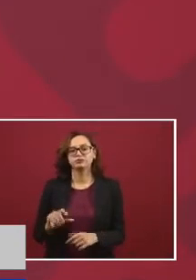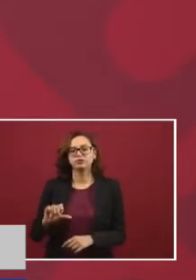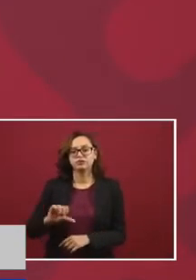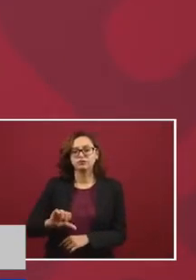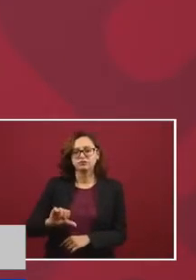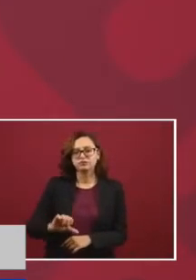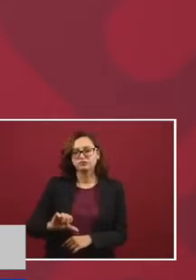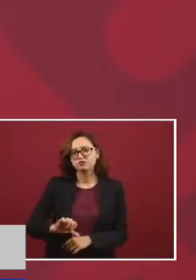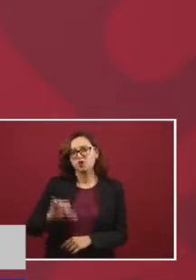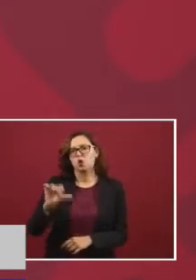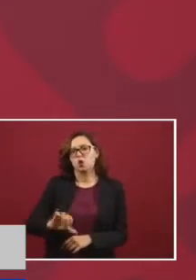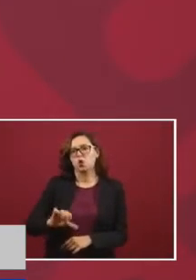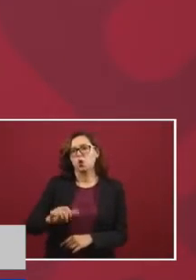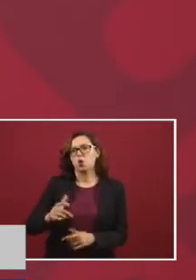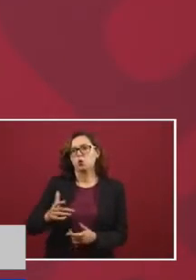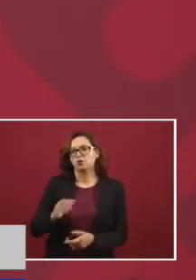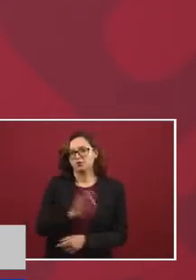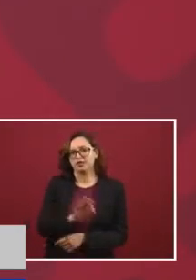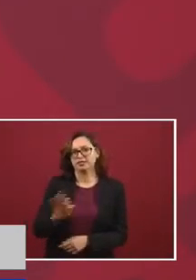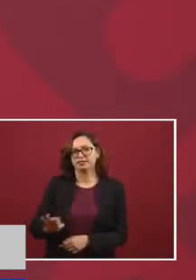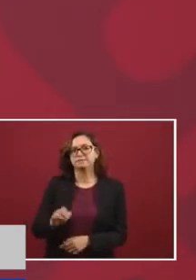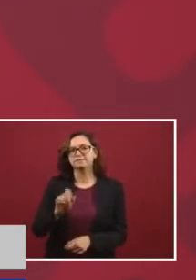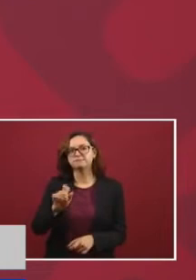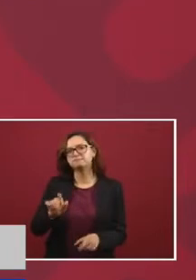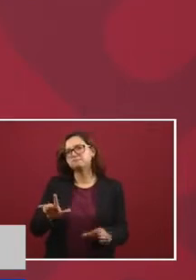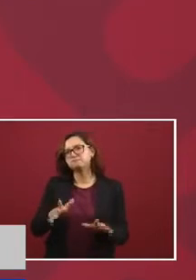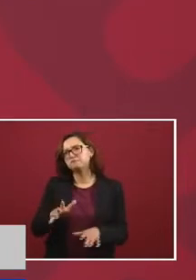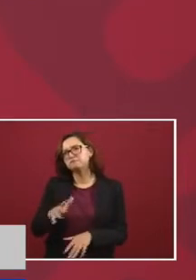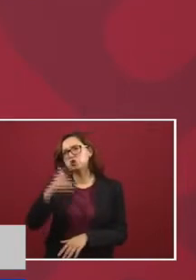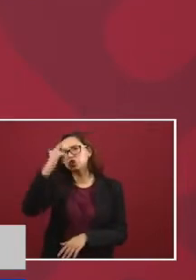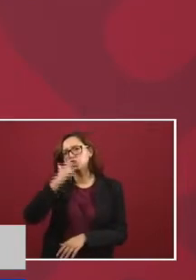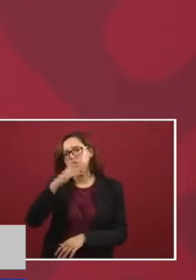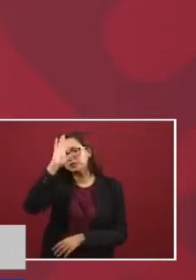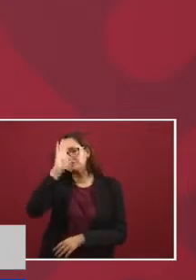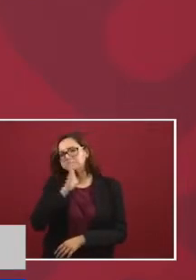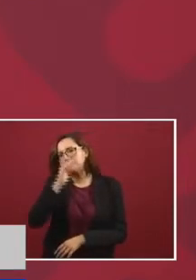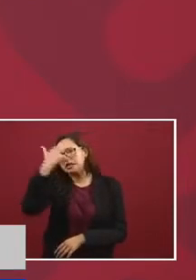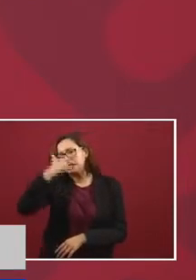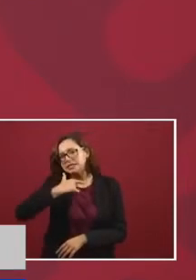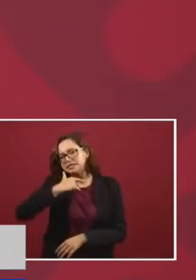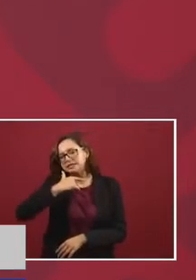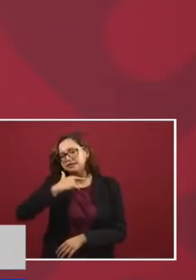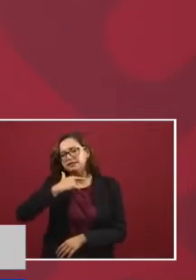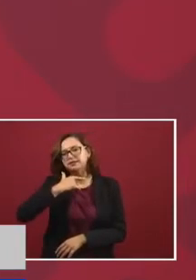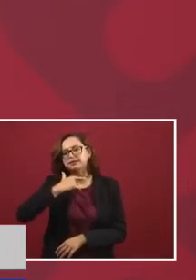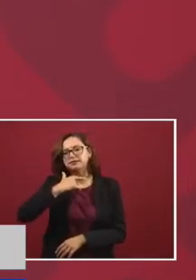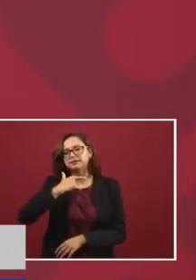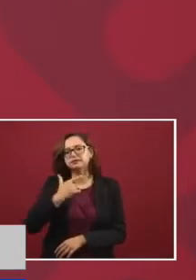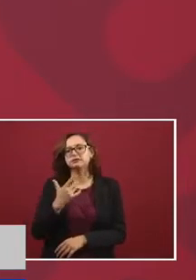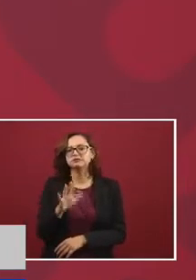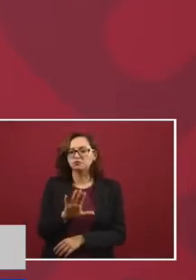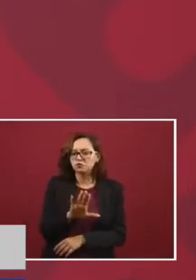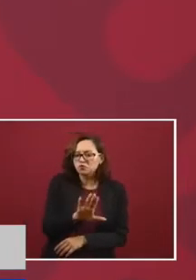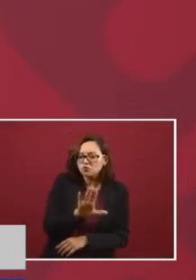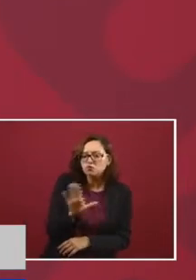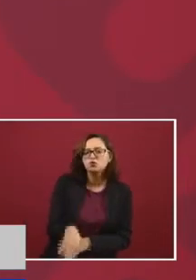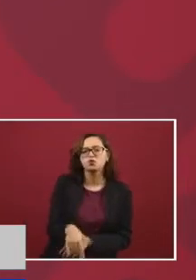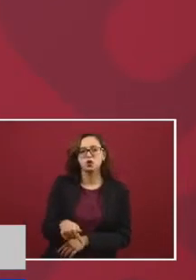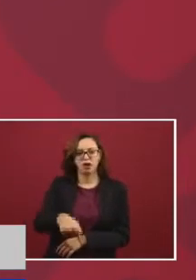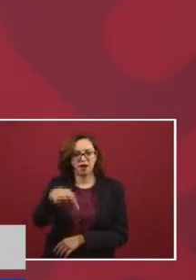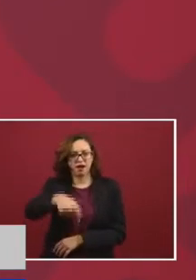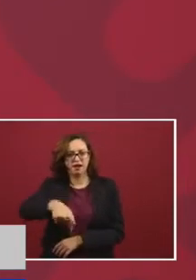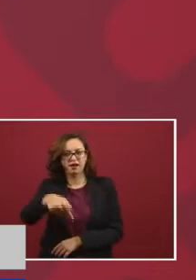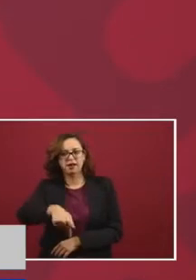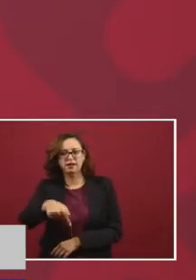Benito Juárez en Palacio Nacional, el mejor presidente y ejemplo a seguir por su rectitud, perseverancia y patriotismo. Se llevará a cabo una